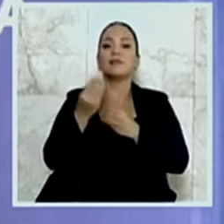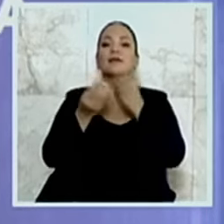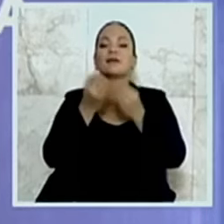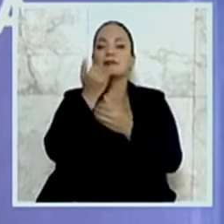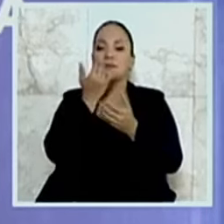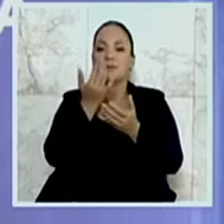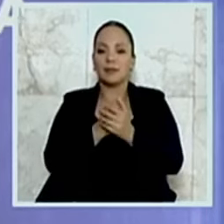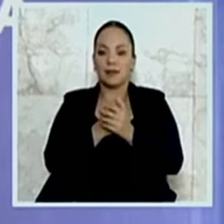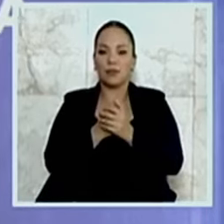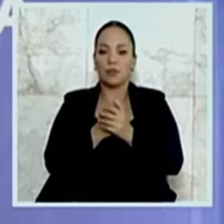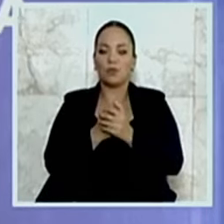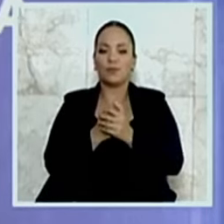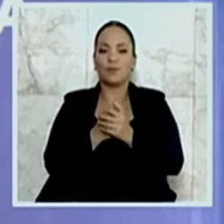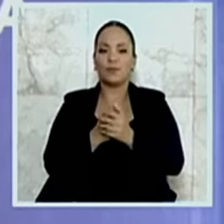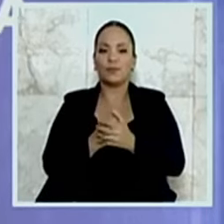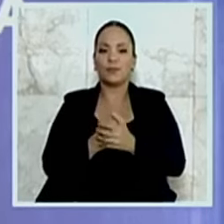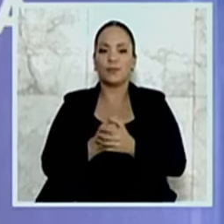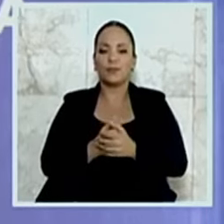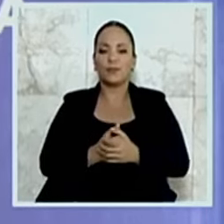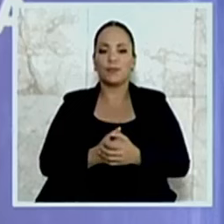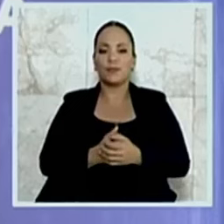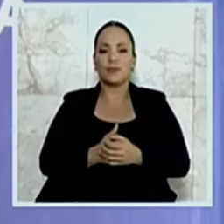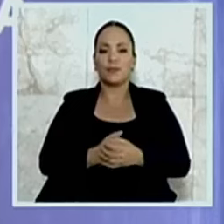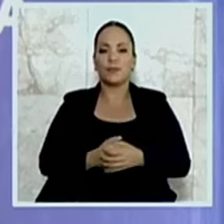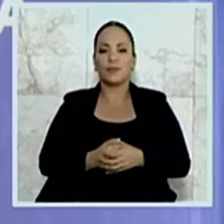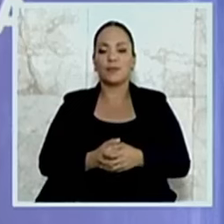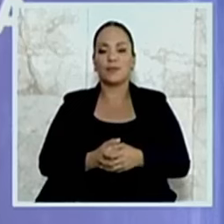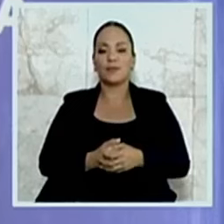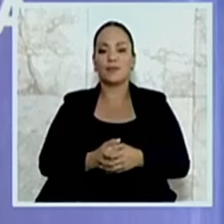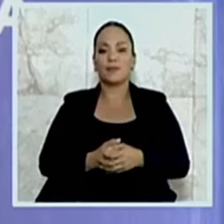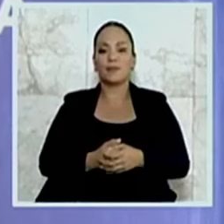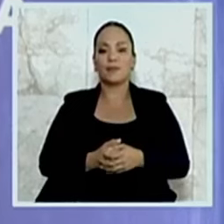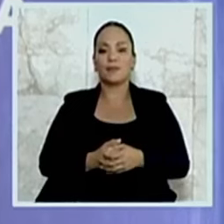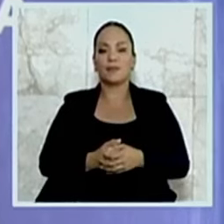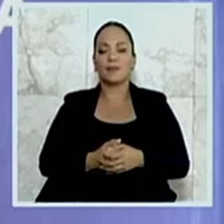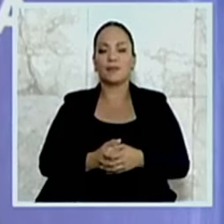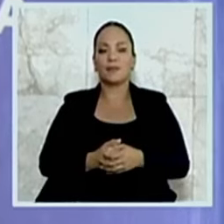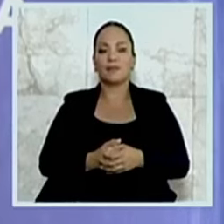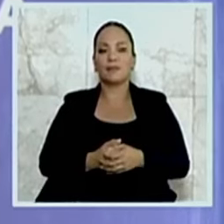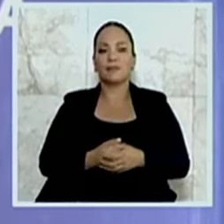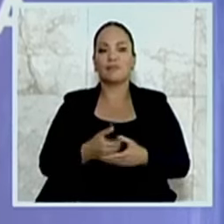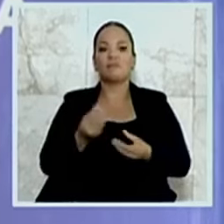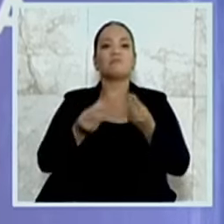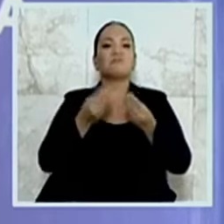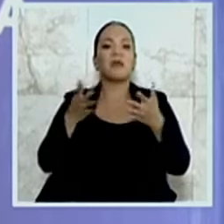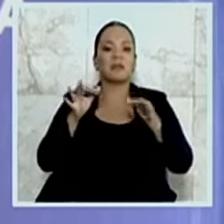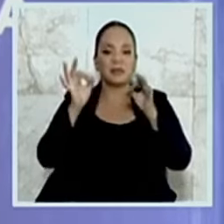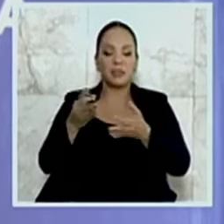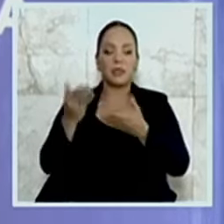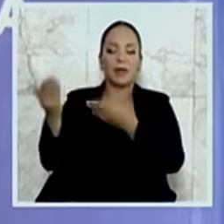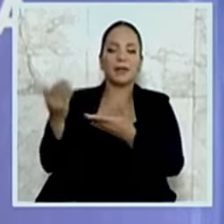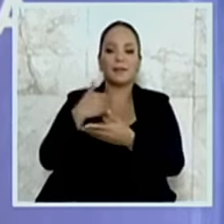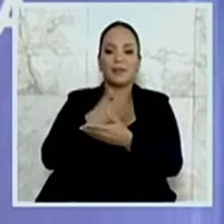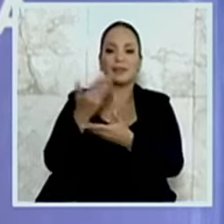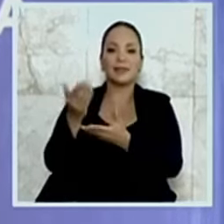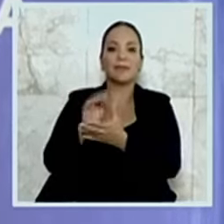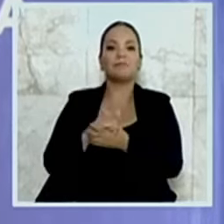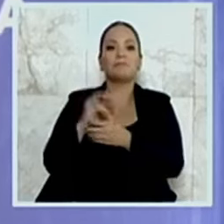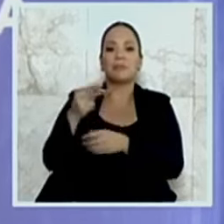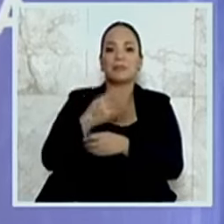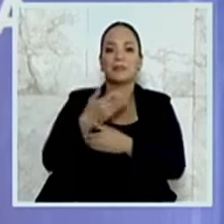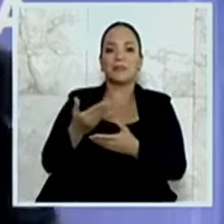punto que me parece muy bien que la ministra venga y ya aclare de una vez por todas qué es lo que está pasando y qué es lo